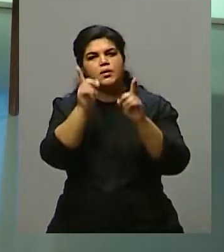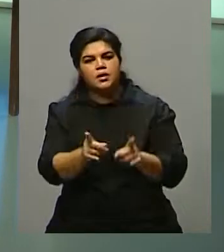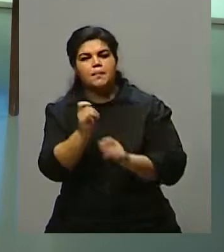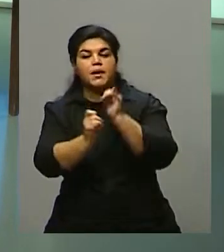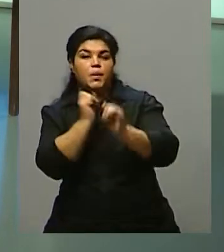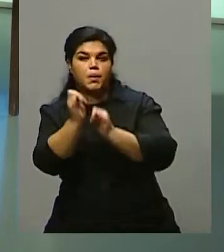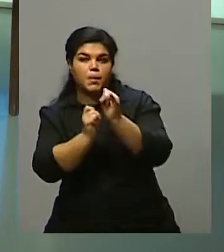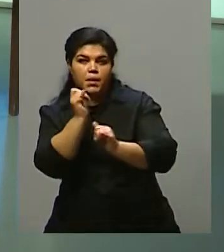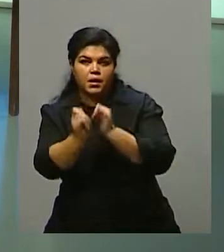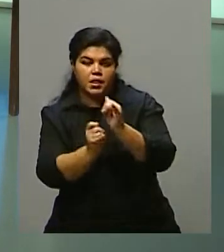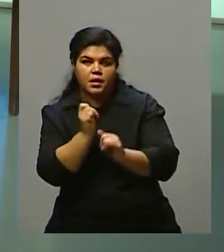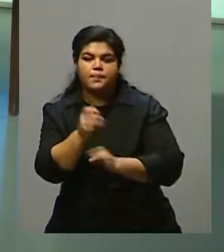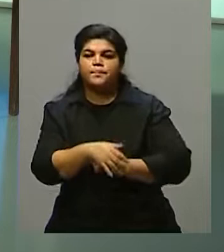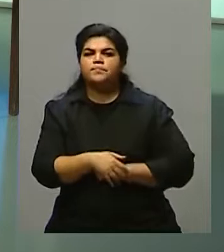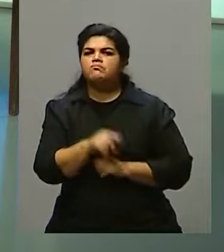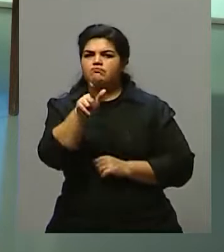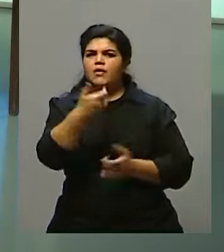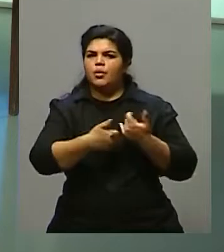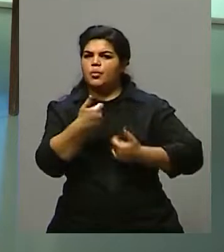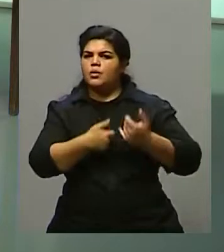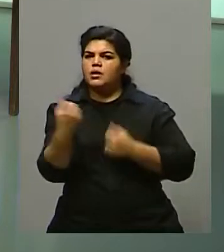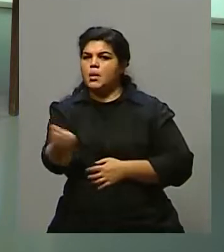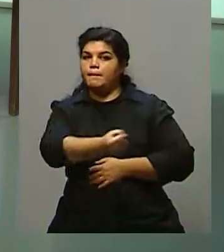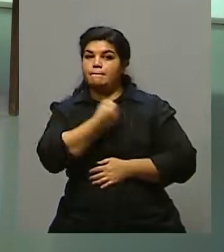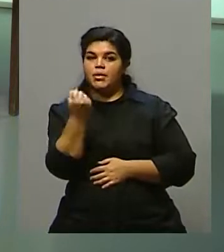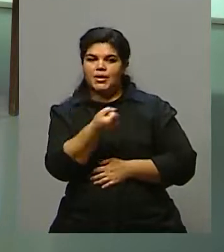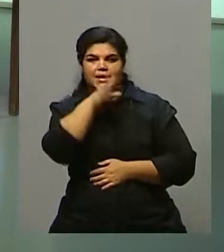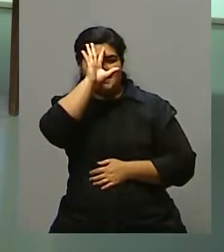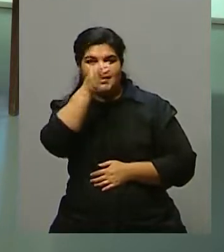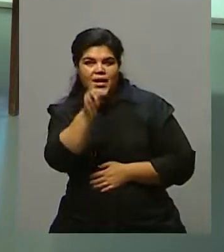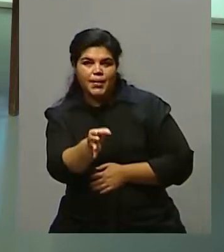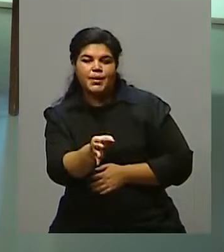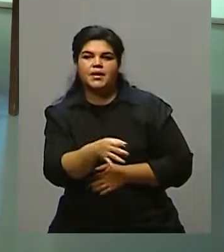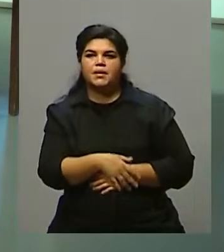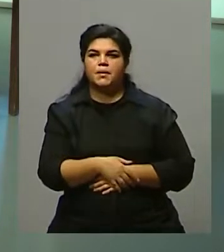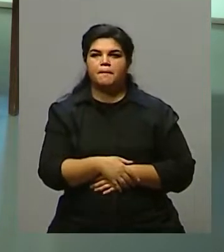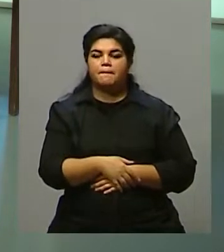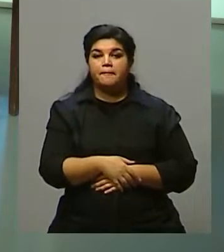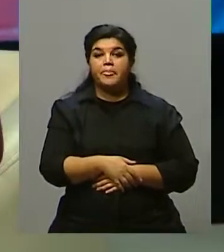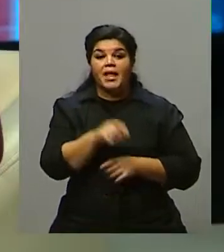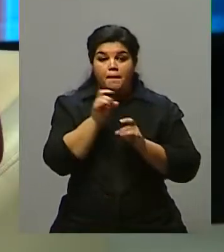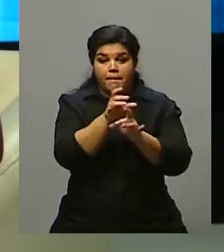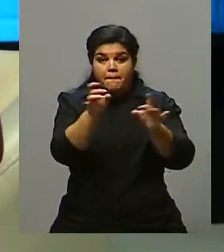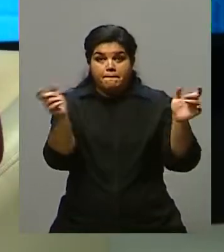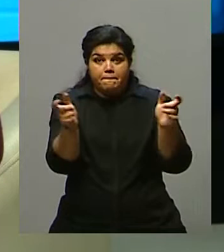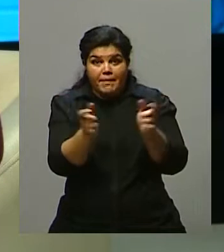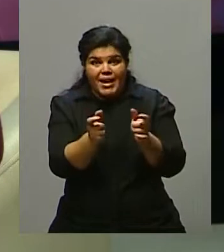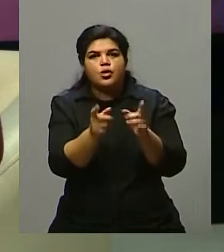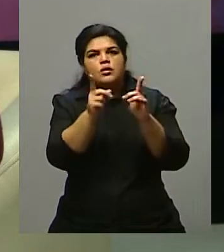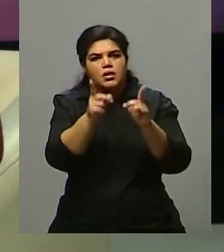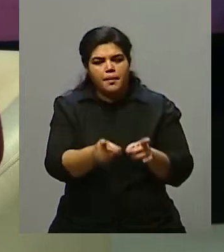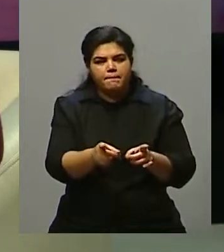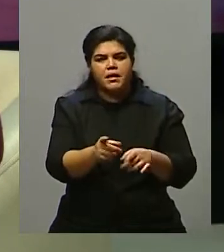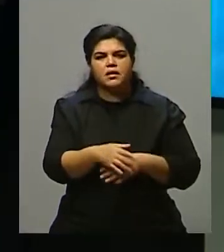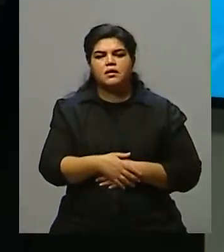vos decías algo que es también fundamental, que es el tema de cómo han ido cambiando los reportes también, no solamente porque hay menos casos, sino también cómo es la